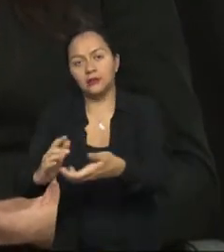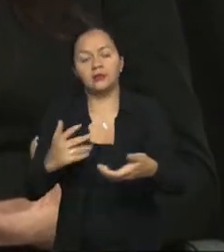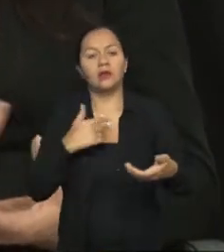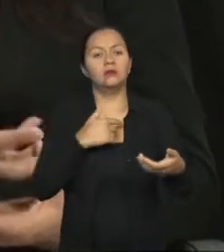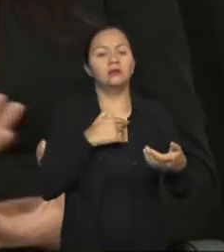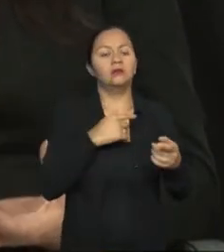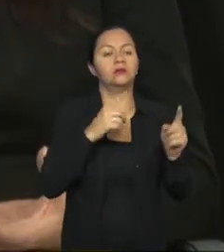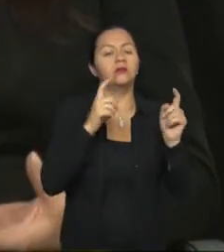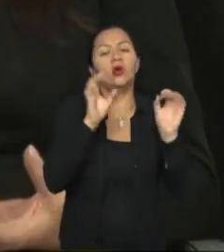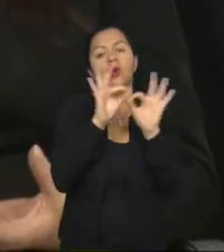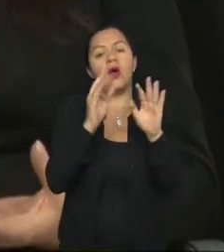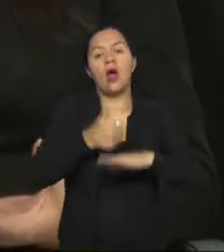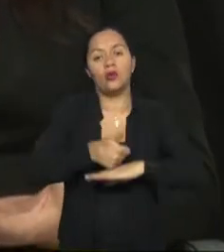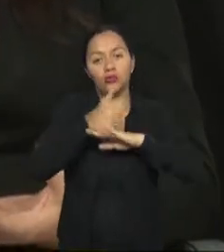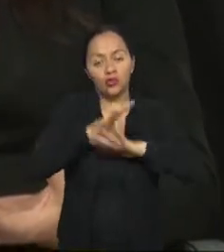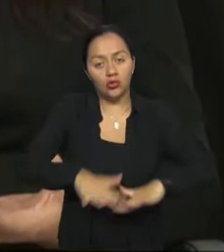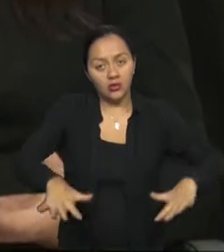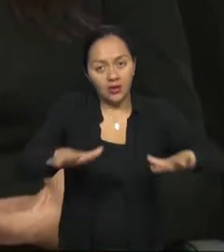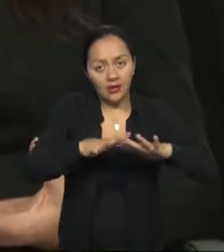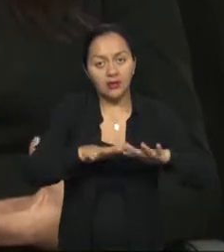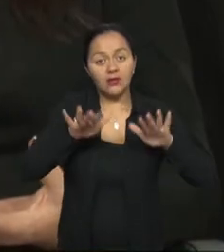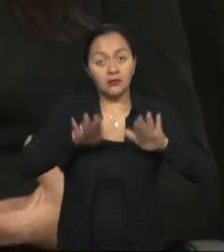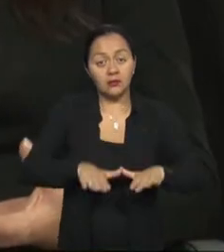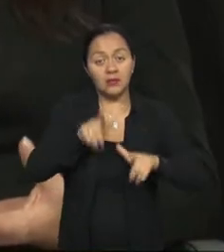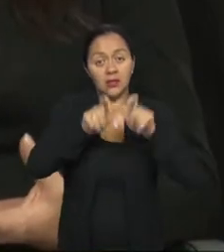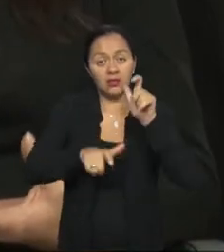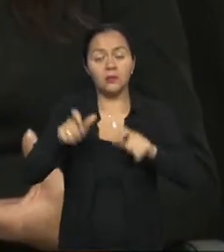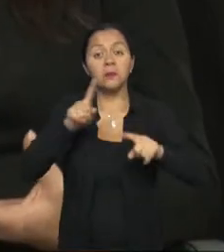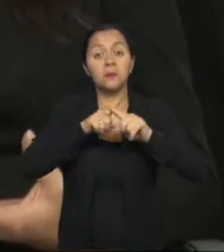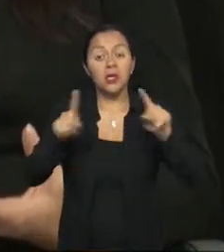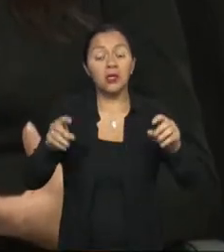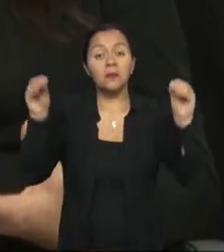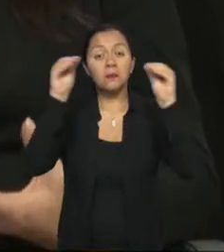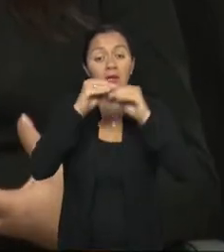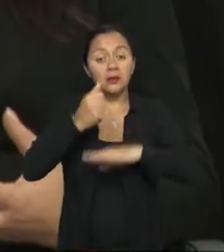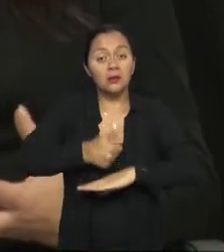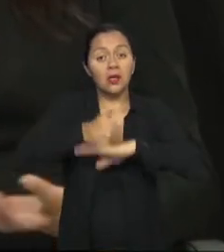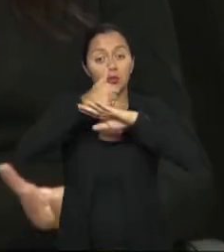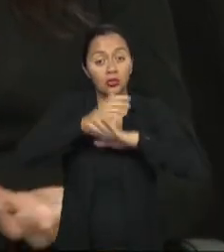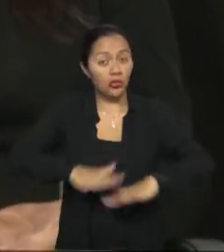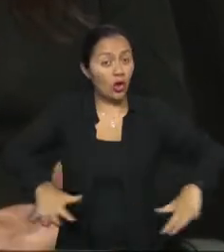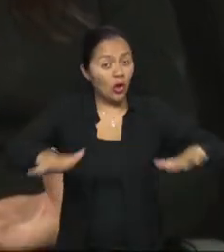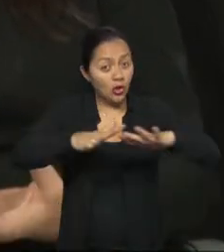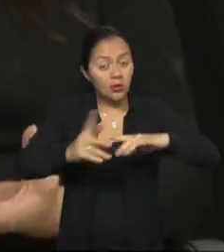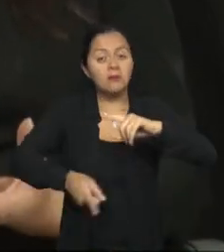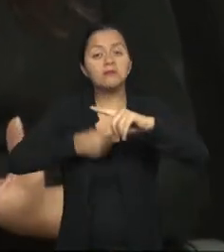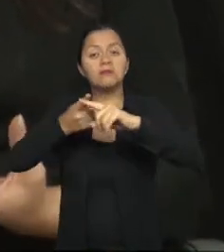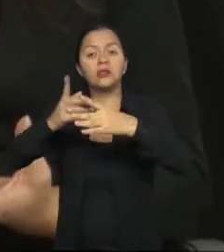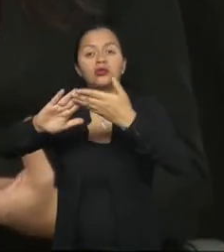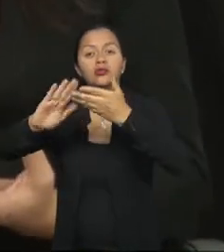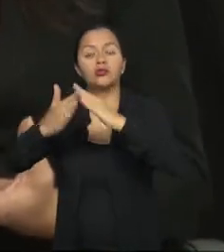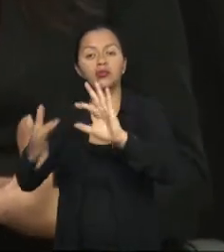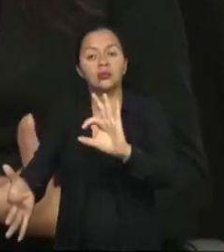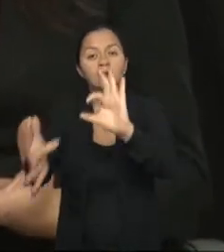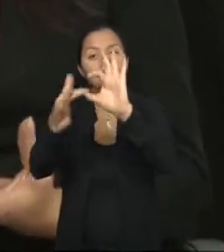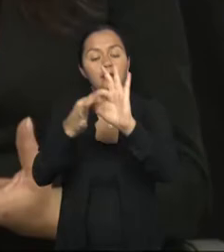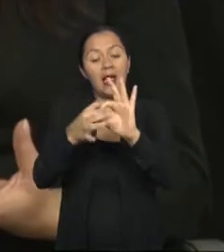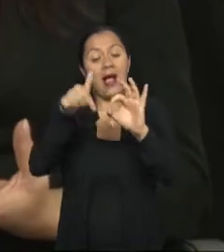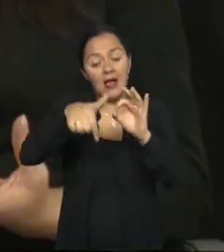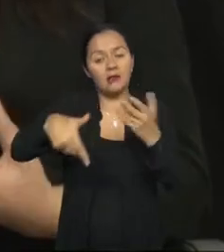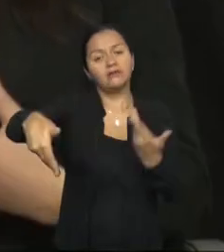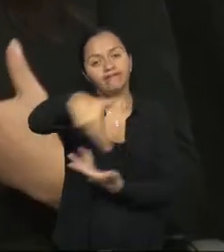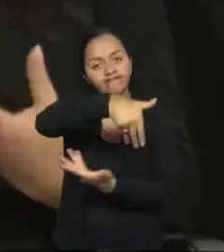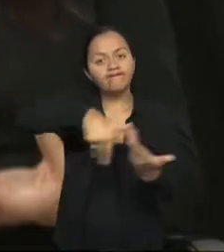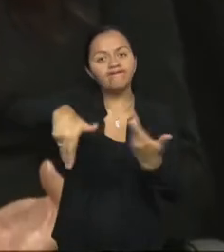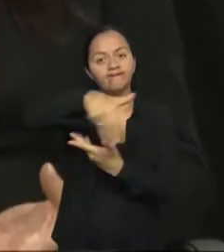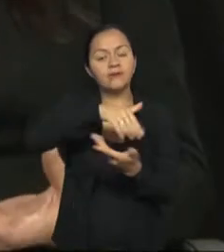decías, con las autoridades locales. Y al tener comprometida a la autoridad local, a la comunidad, que ahí interviene también